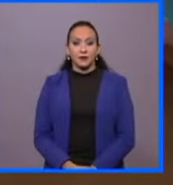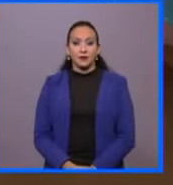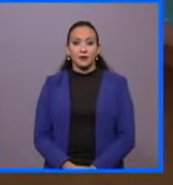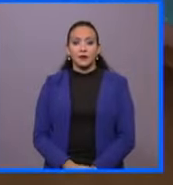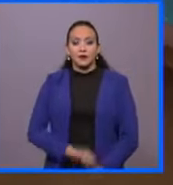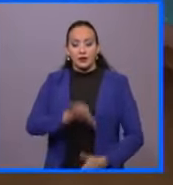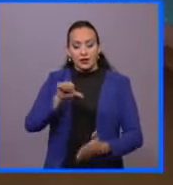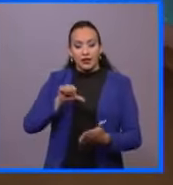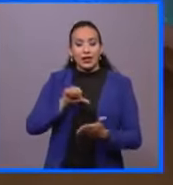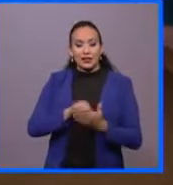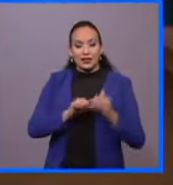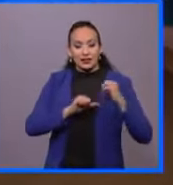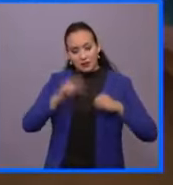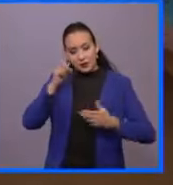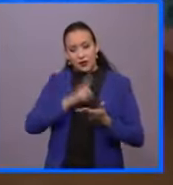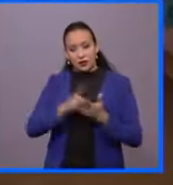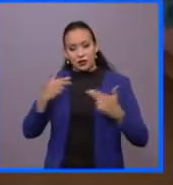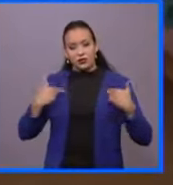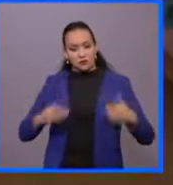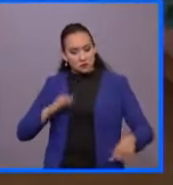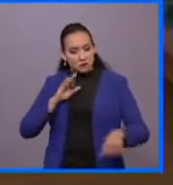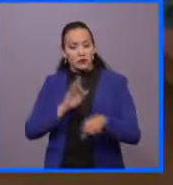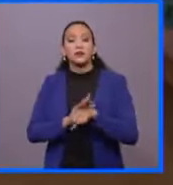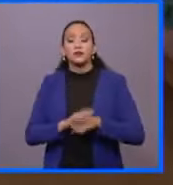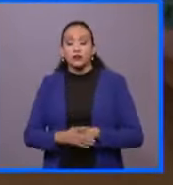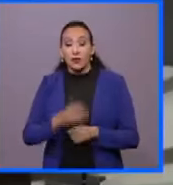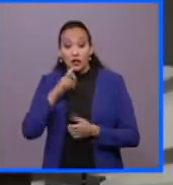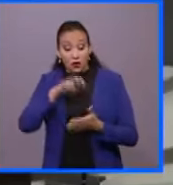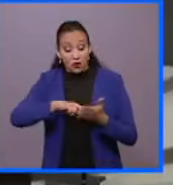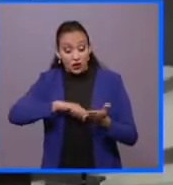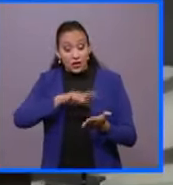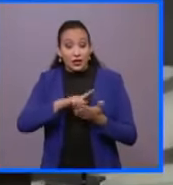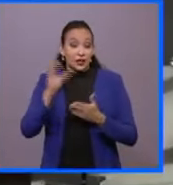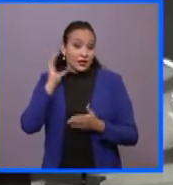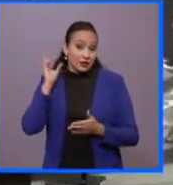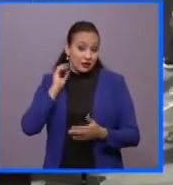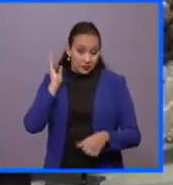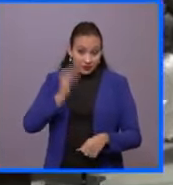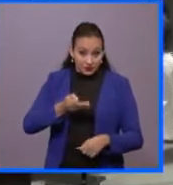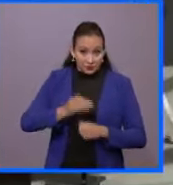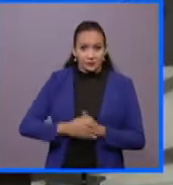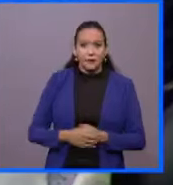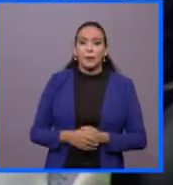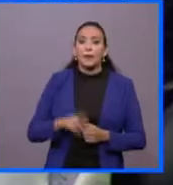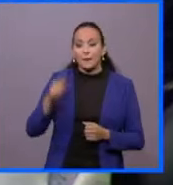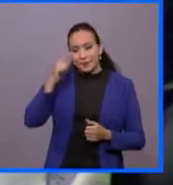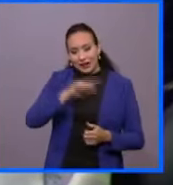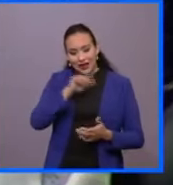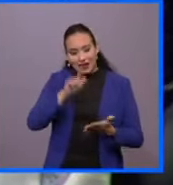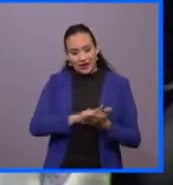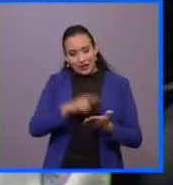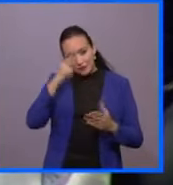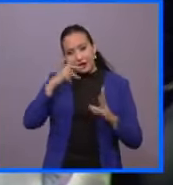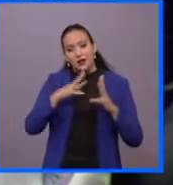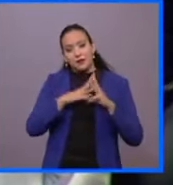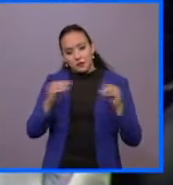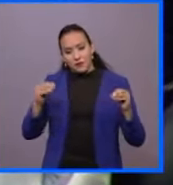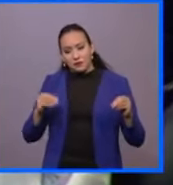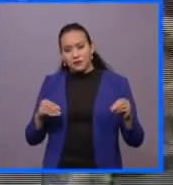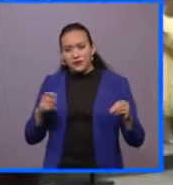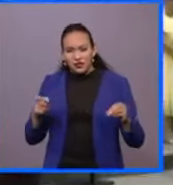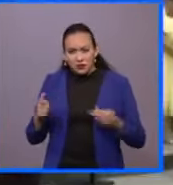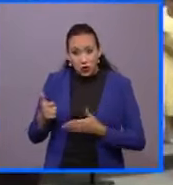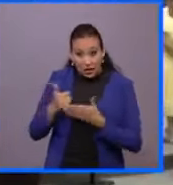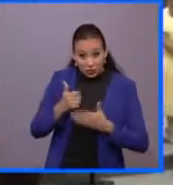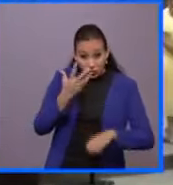El Centro Pro Derechos Humanos aseguró que las reformas aprobadas por la Cámara de Diputados a la Ley de Desapariciones no responden